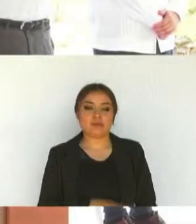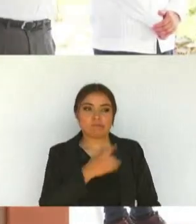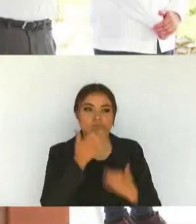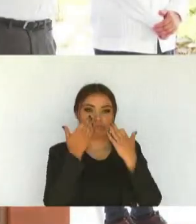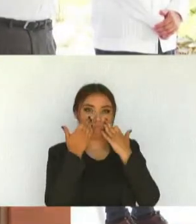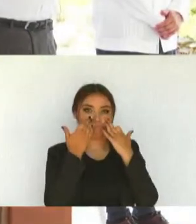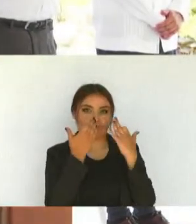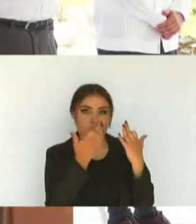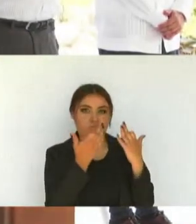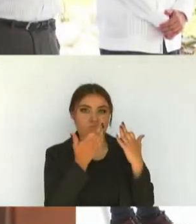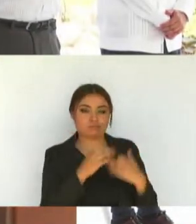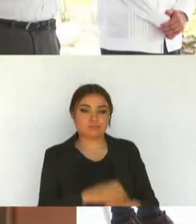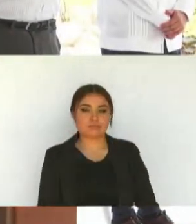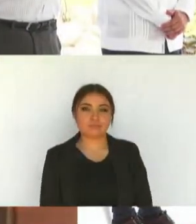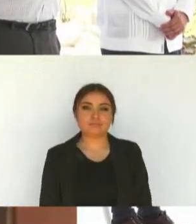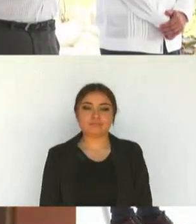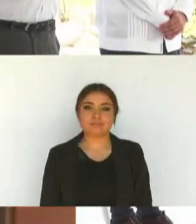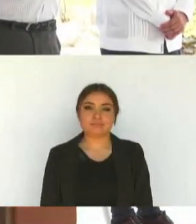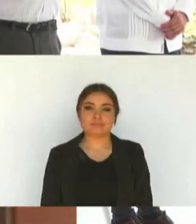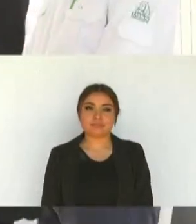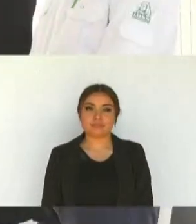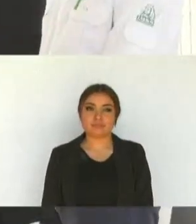de honor.